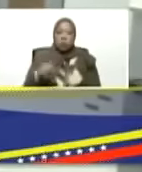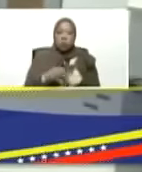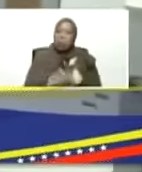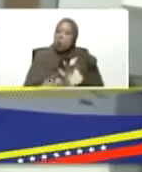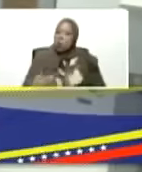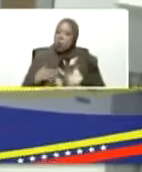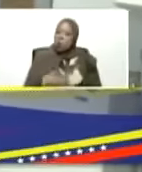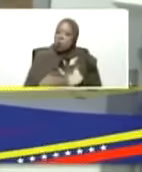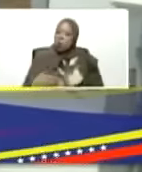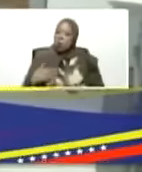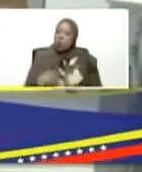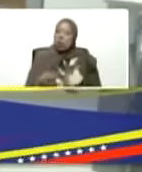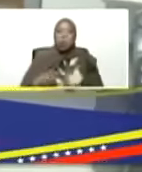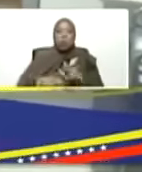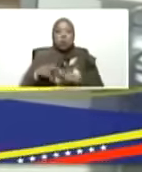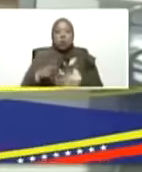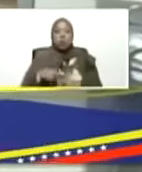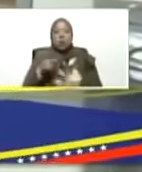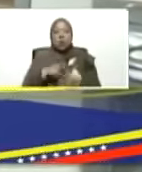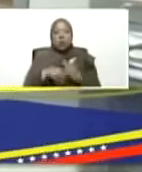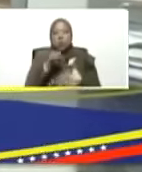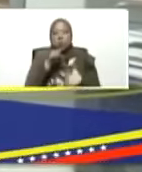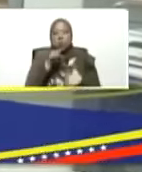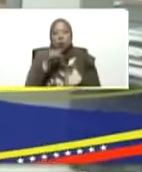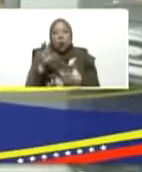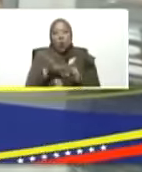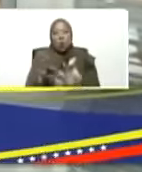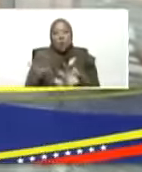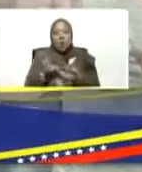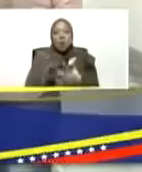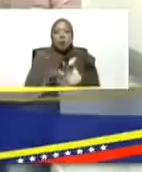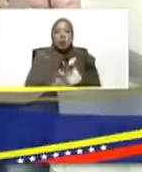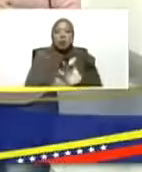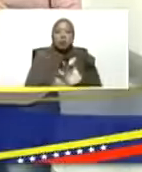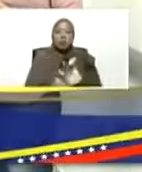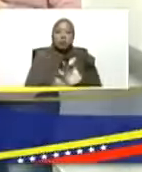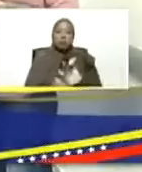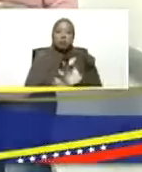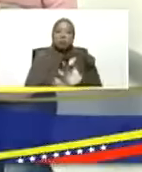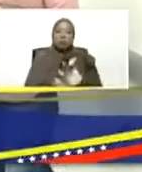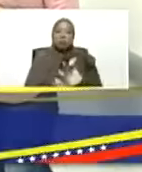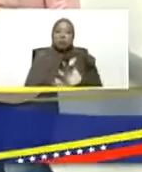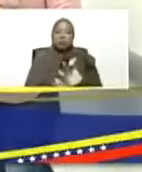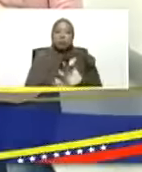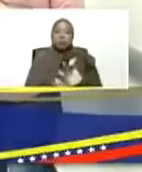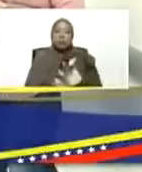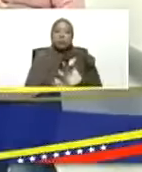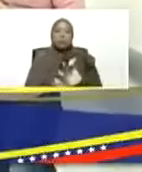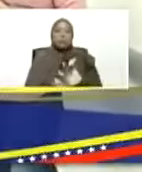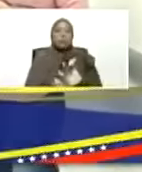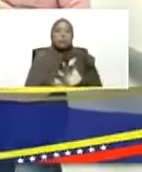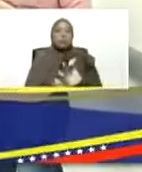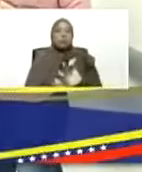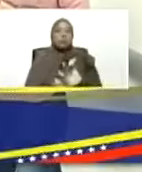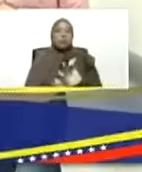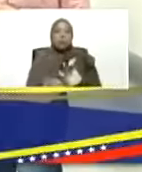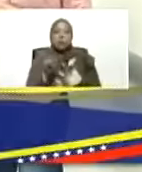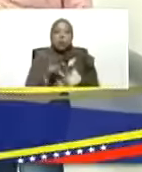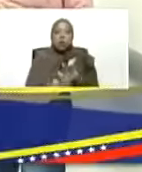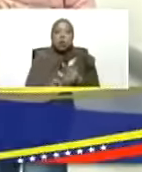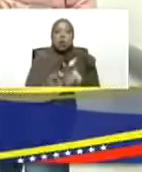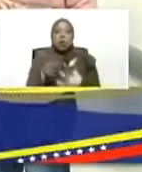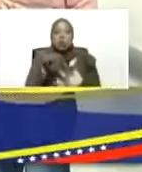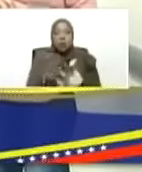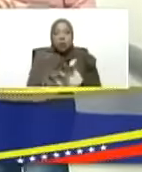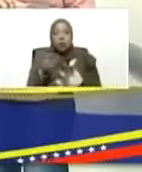calidad constructiva. Doctor Jorge Rodríguez, un comentario. Presidente, yo estoy impresionado. Recorrí algunas de las